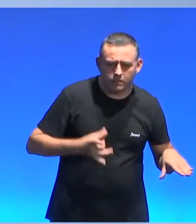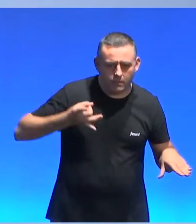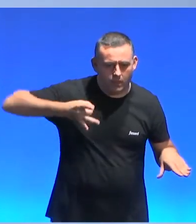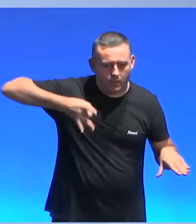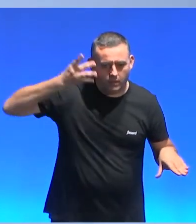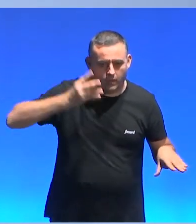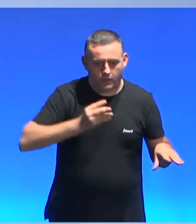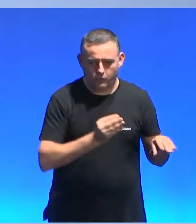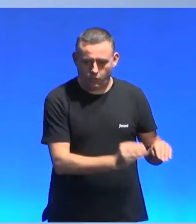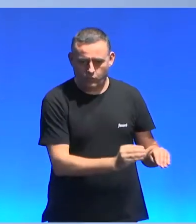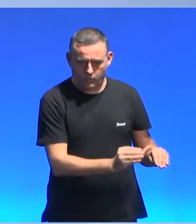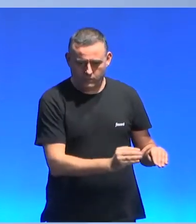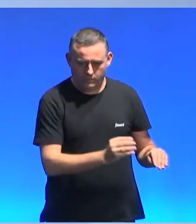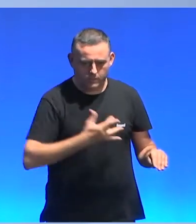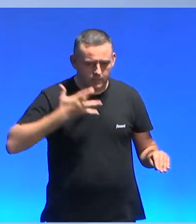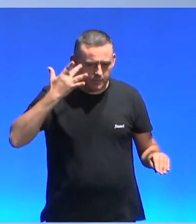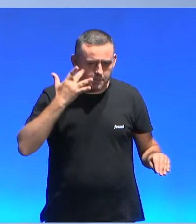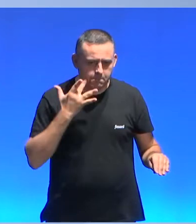Y cuando,